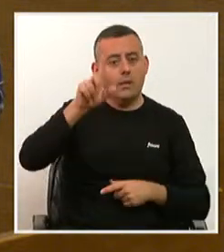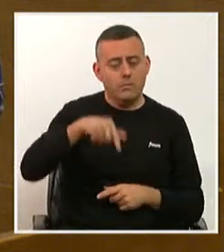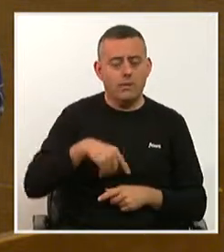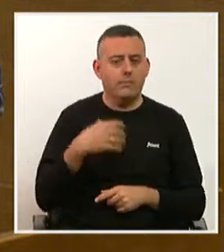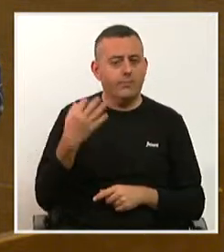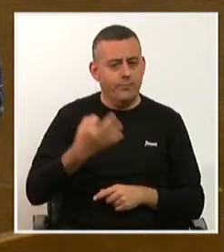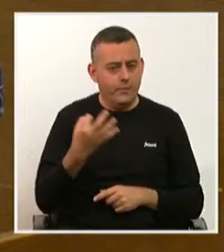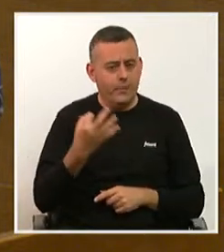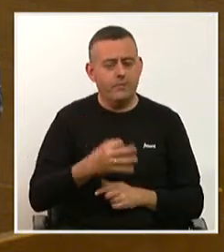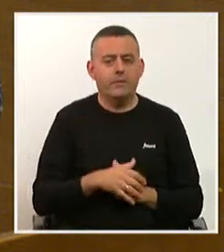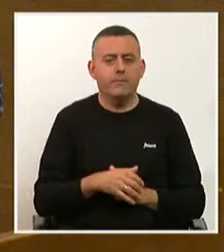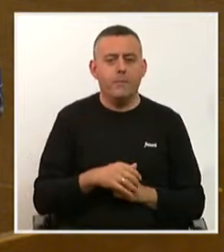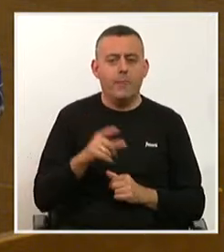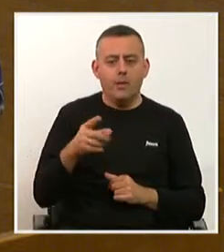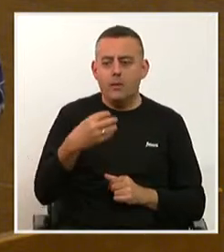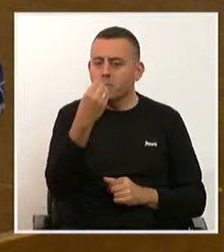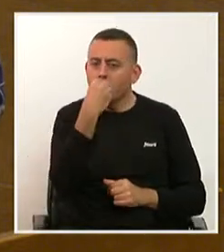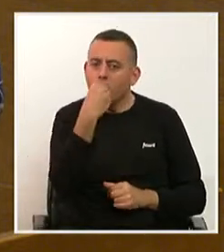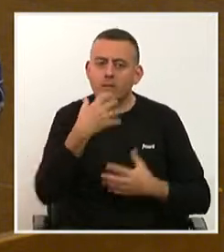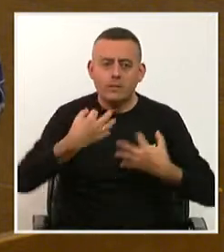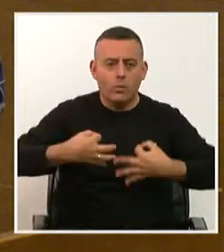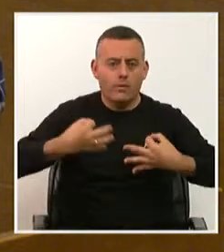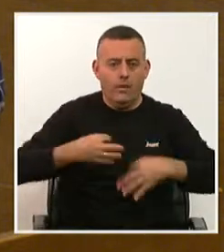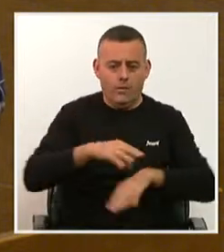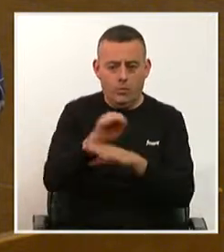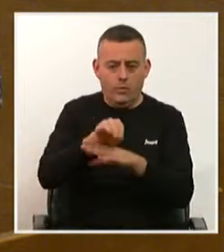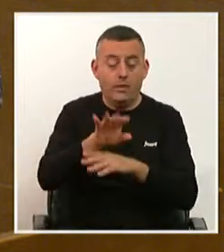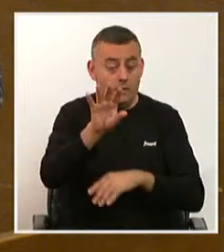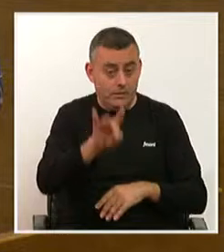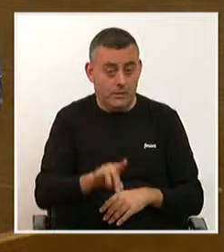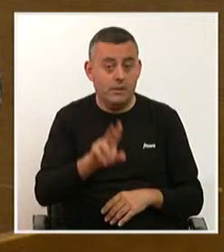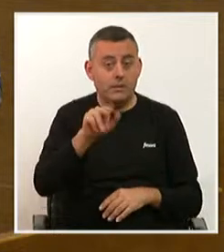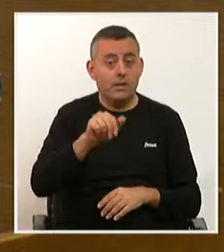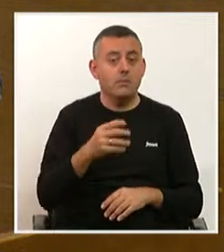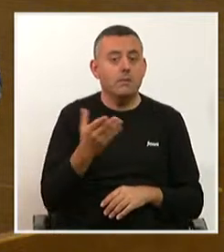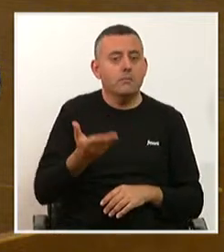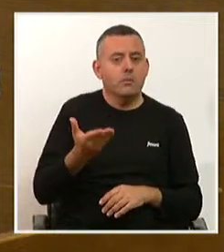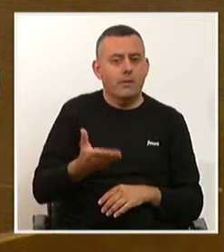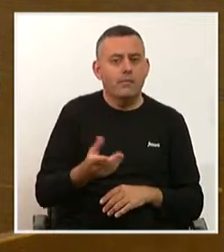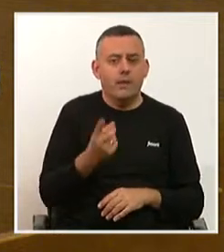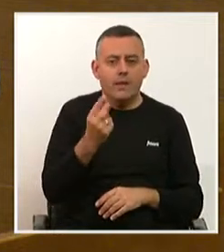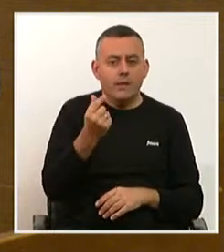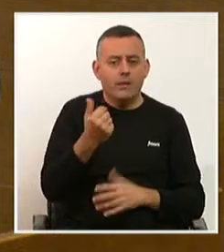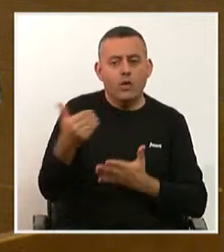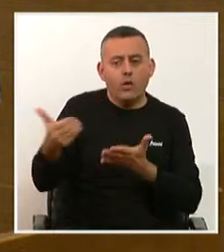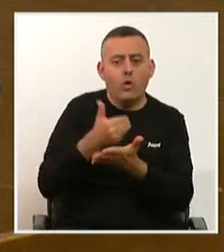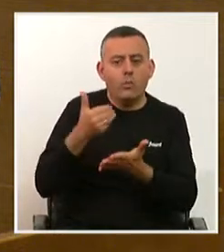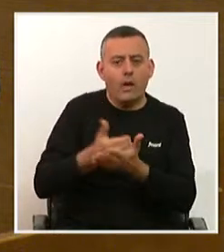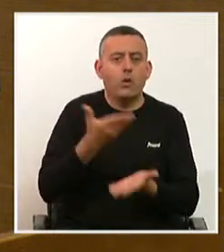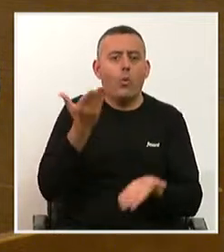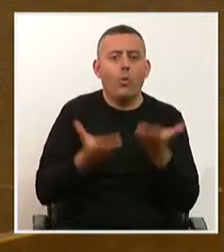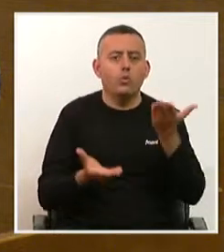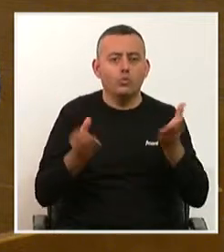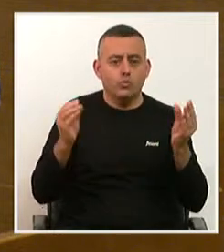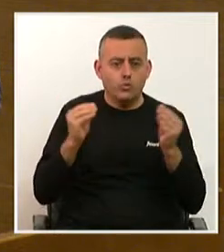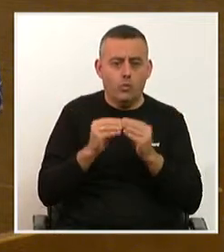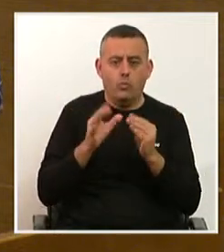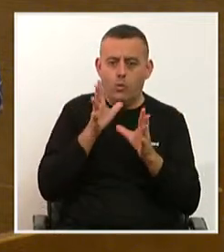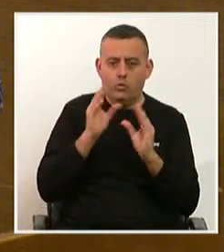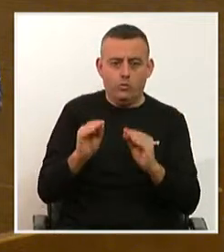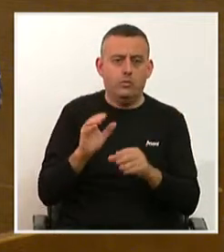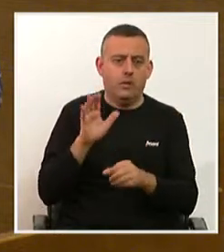condici de segur alimentaria y tambén de procurar una retribua per el